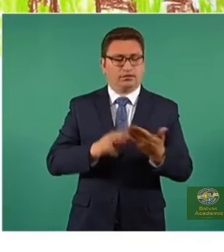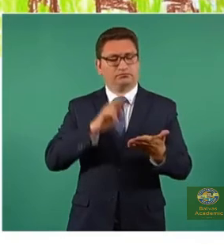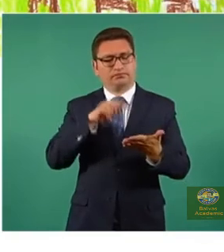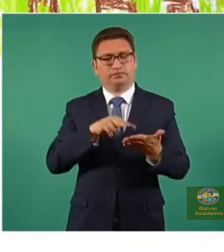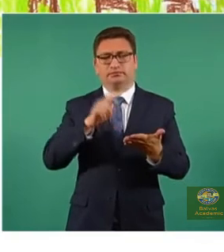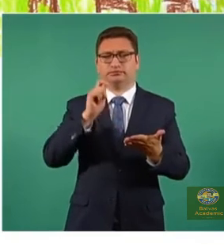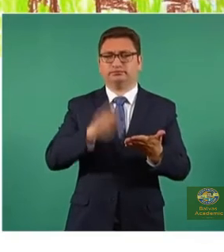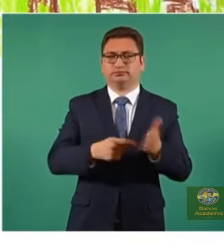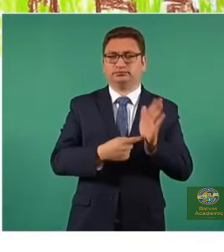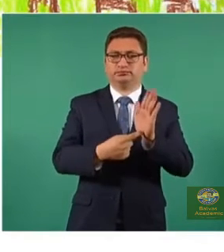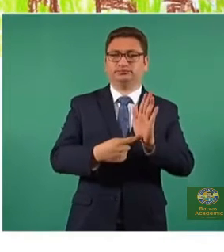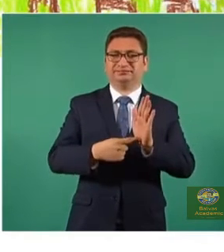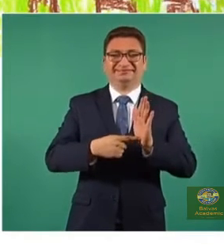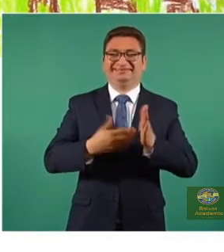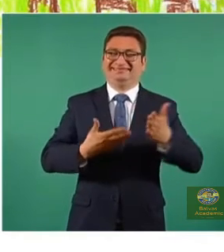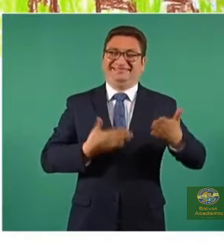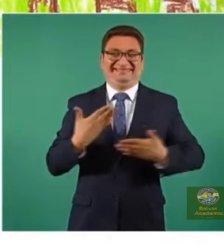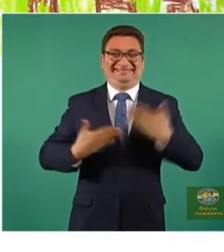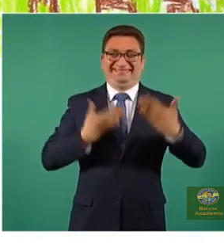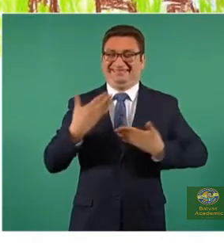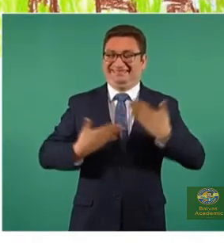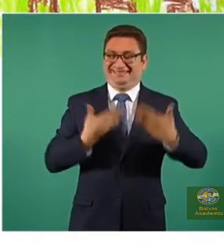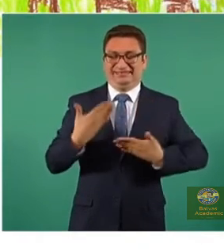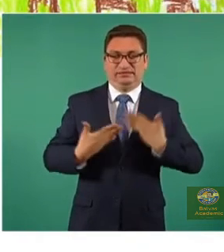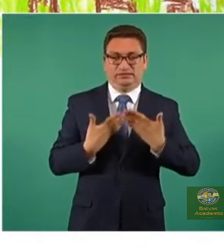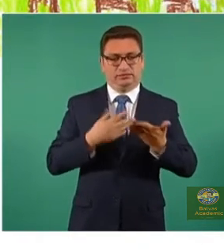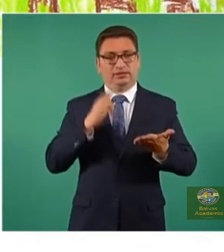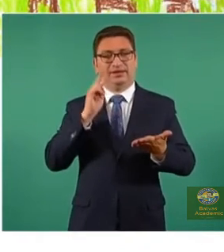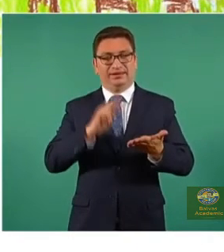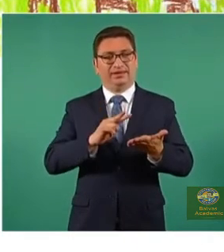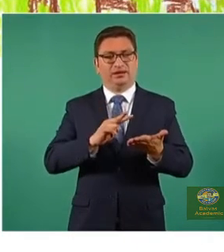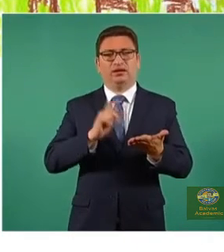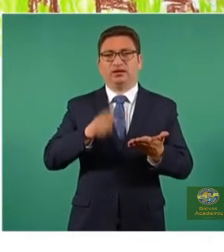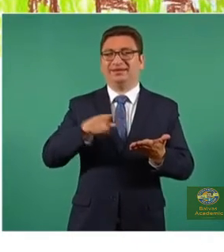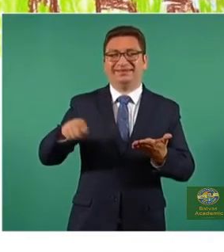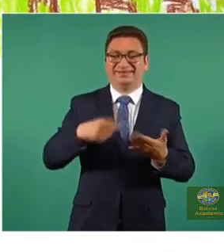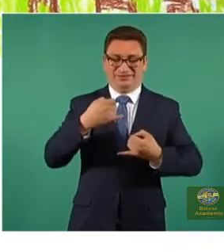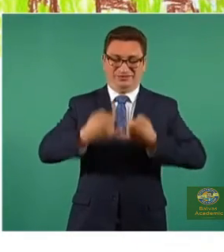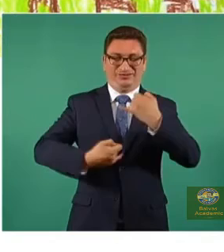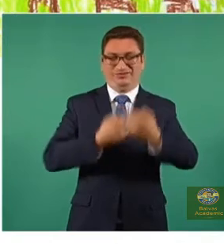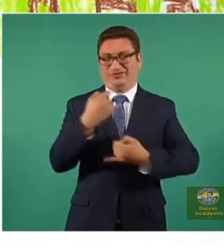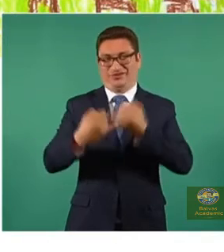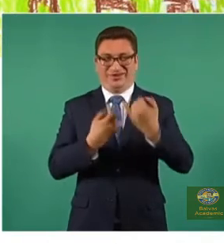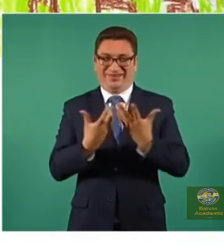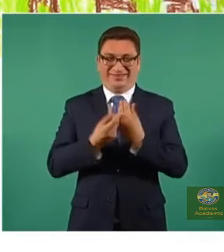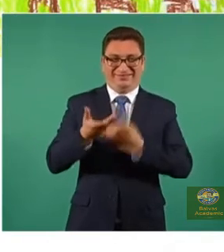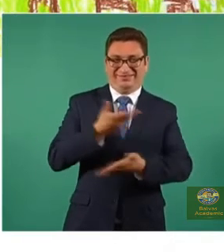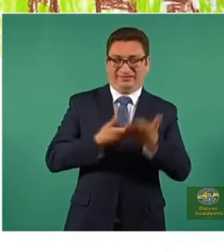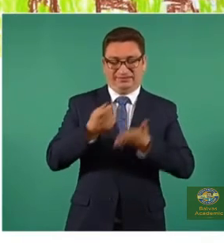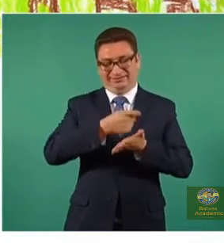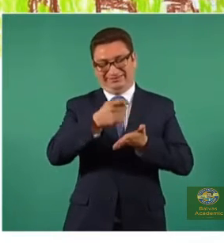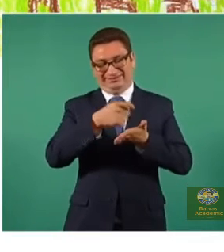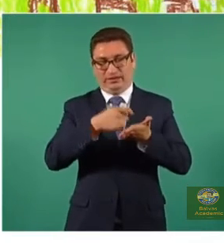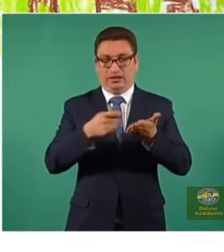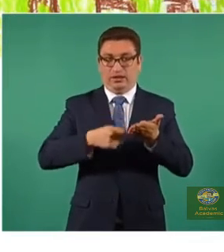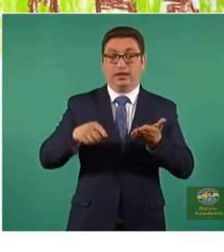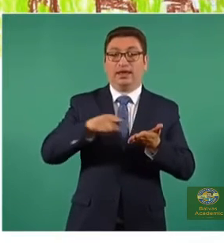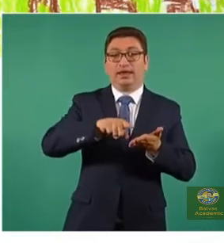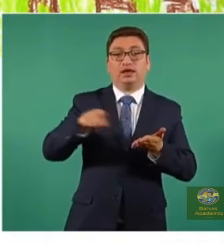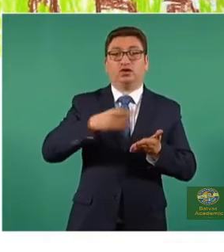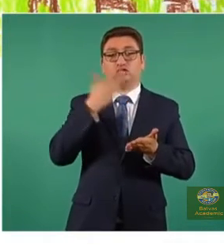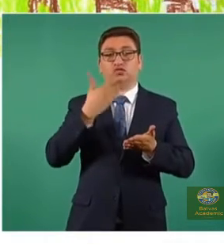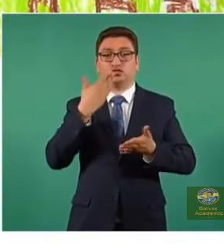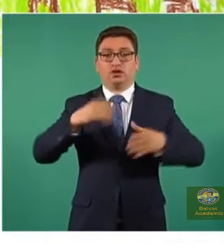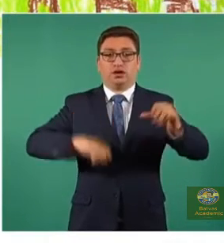básicamente representan alegría. Se ven y se dibujan jugando entre ellos, hacen referencia